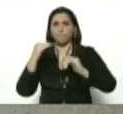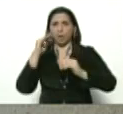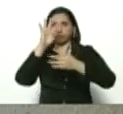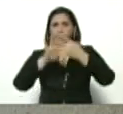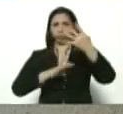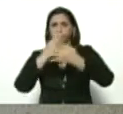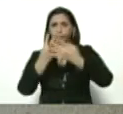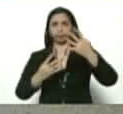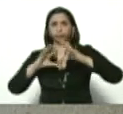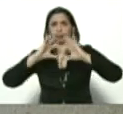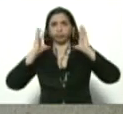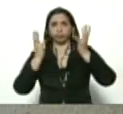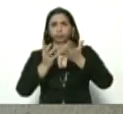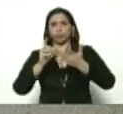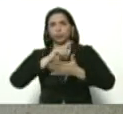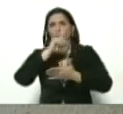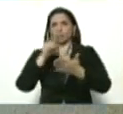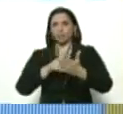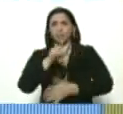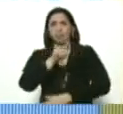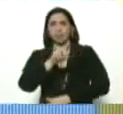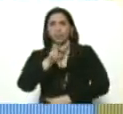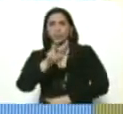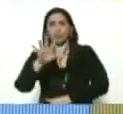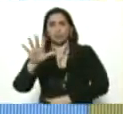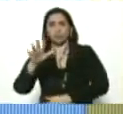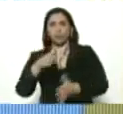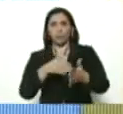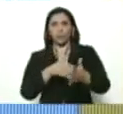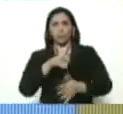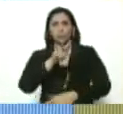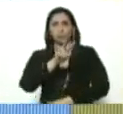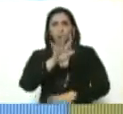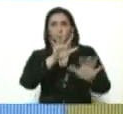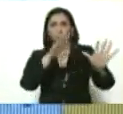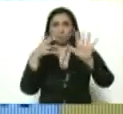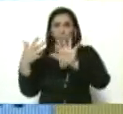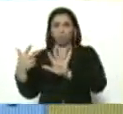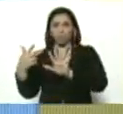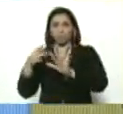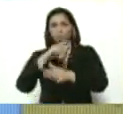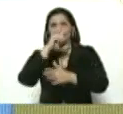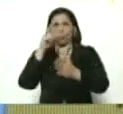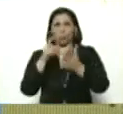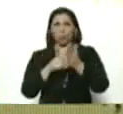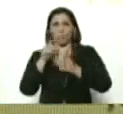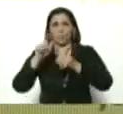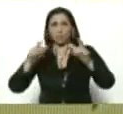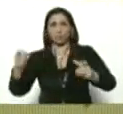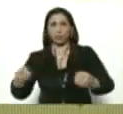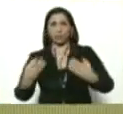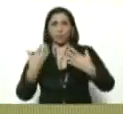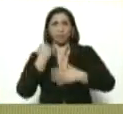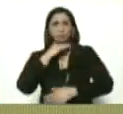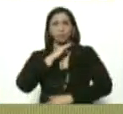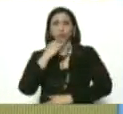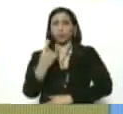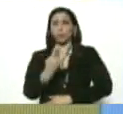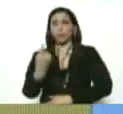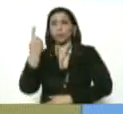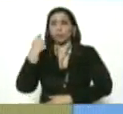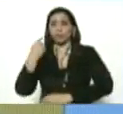entero con 125 mil 218 casos totales solamente ayer